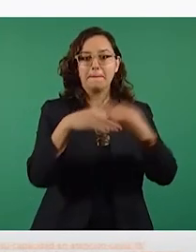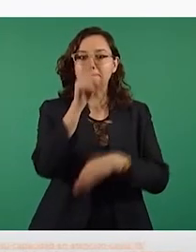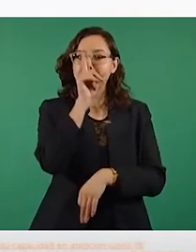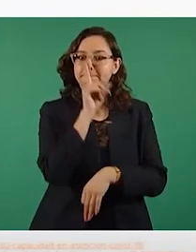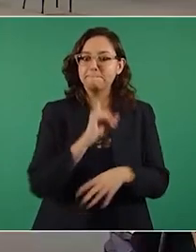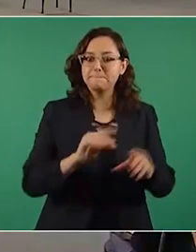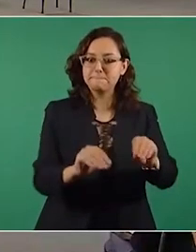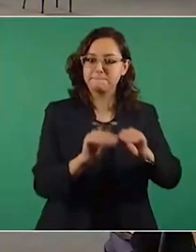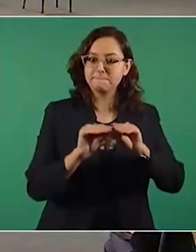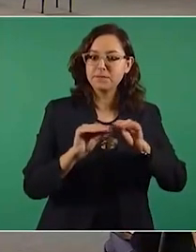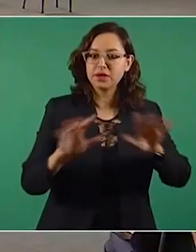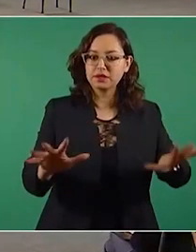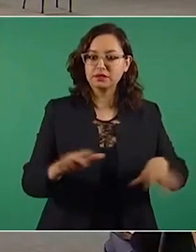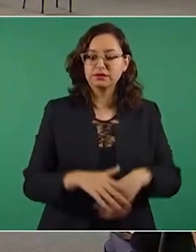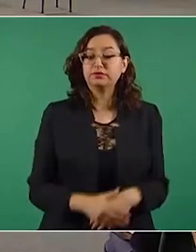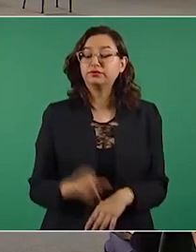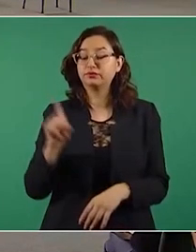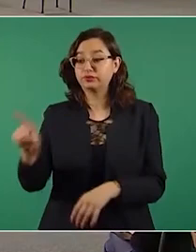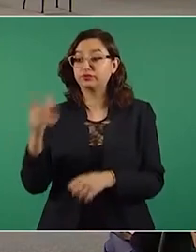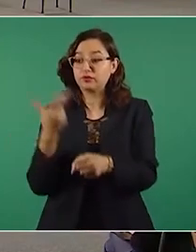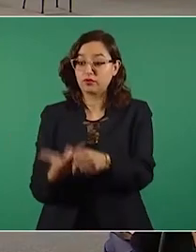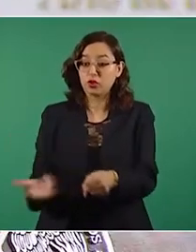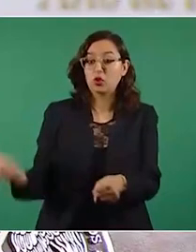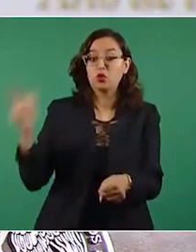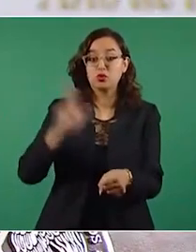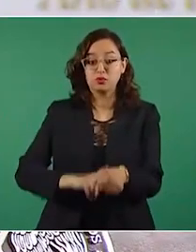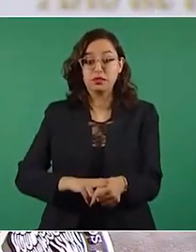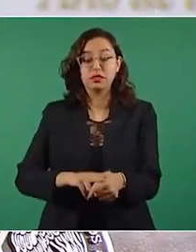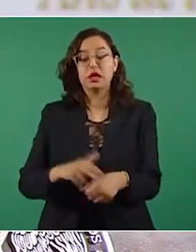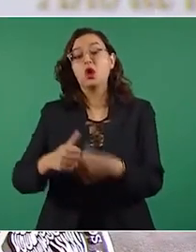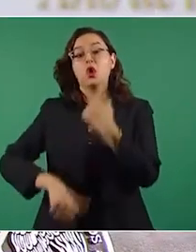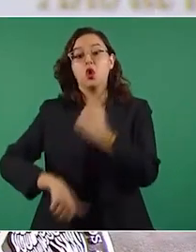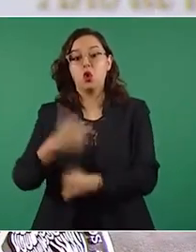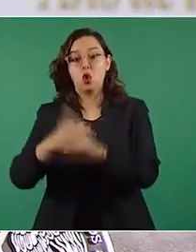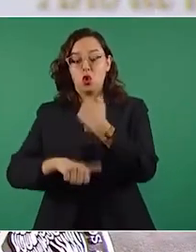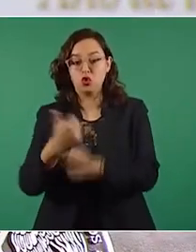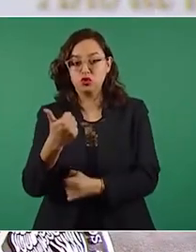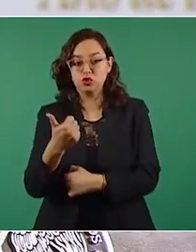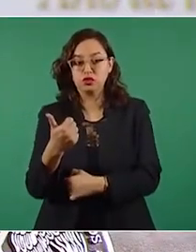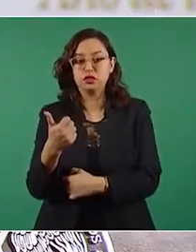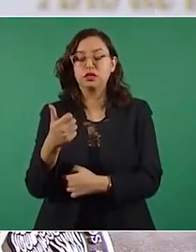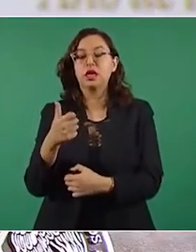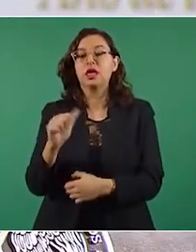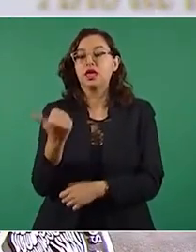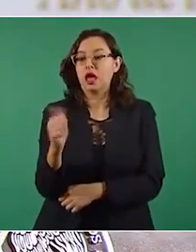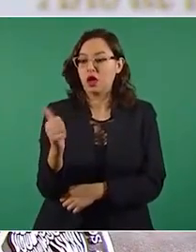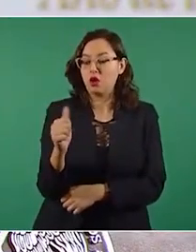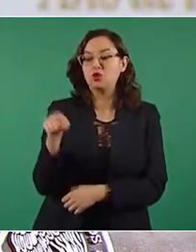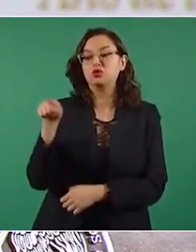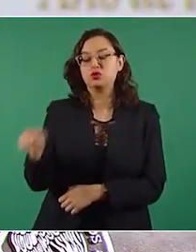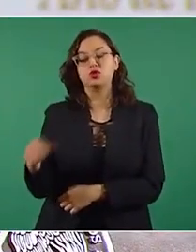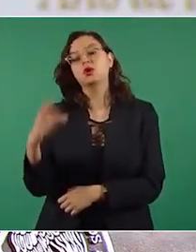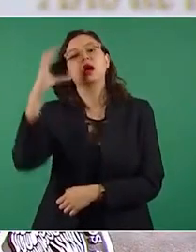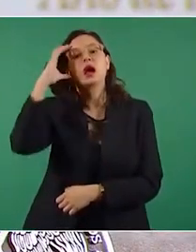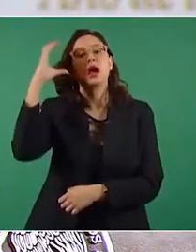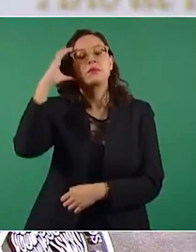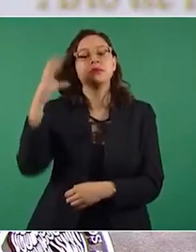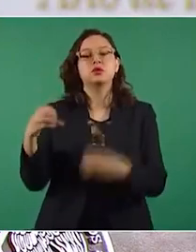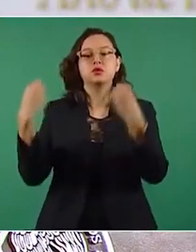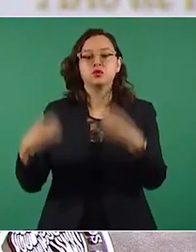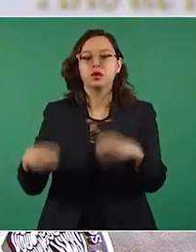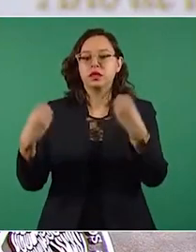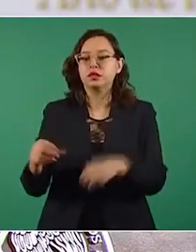También queremos hacer la aclaración, el hospital ese día, 11 de agosto, tenía el 70% de las camas